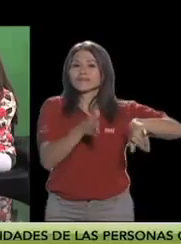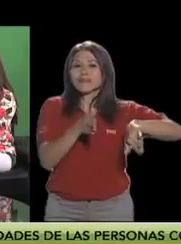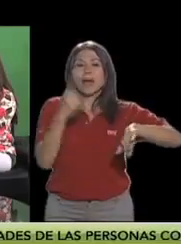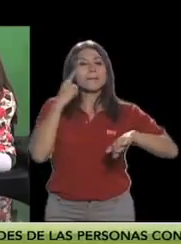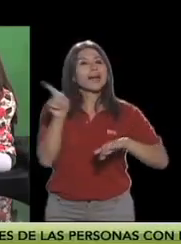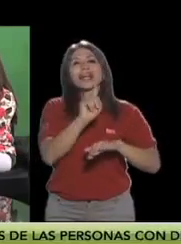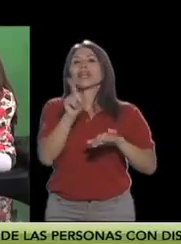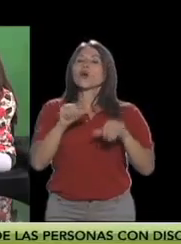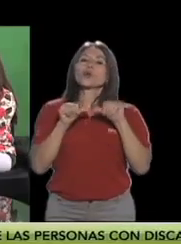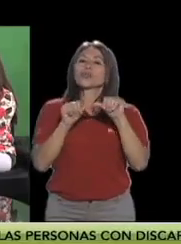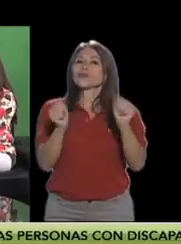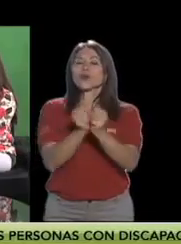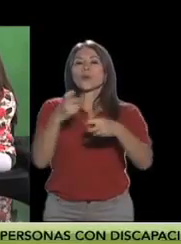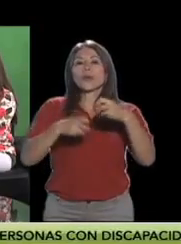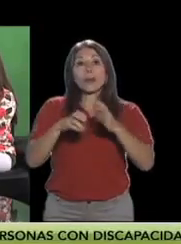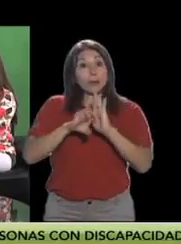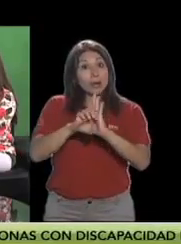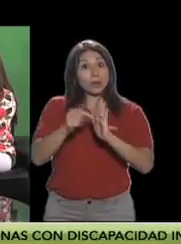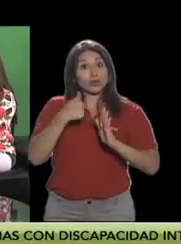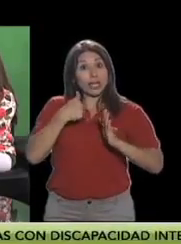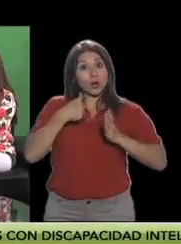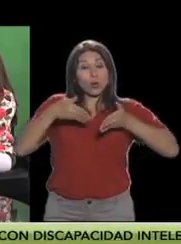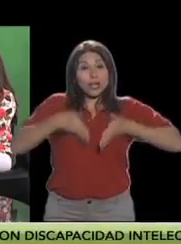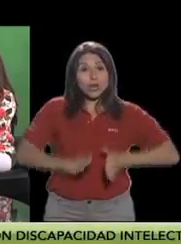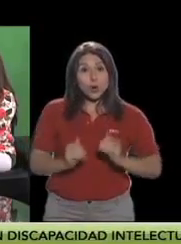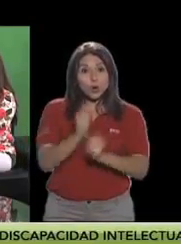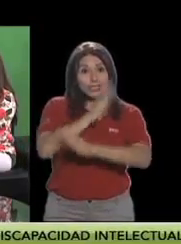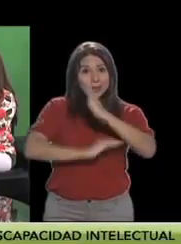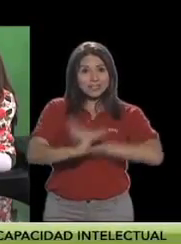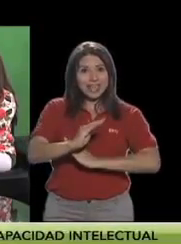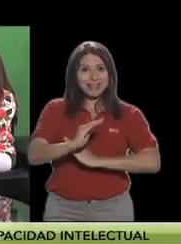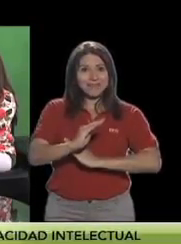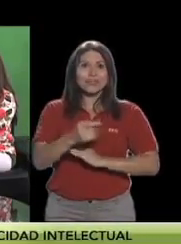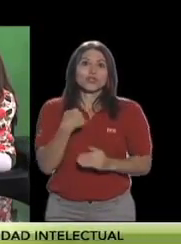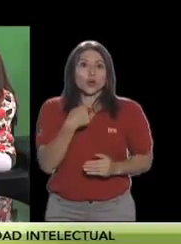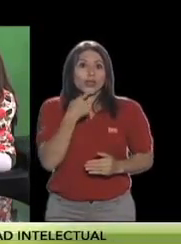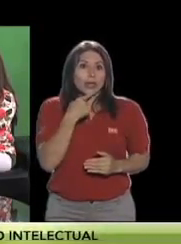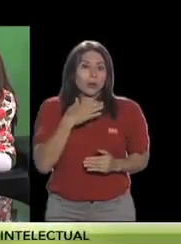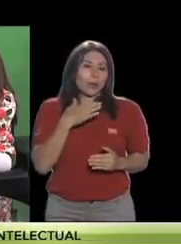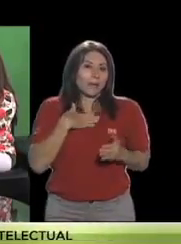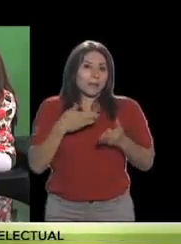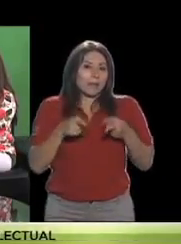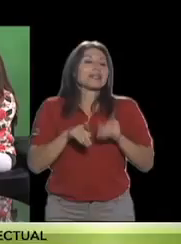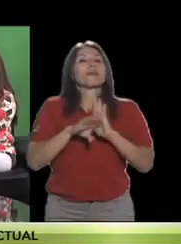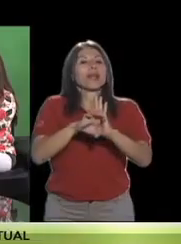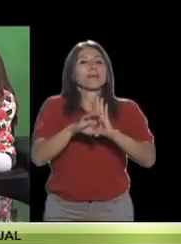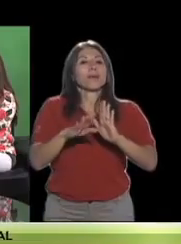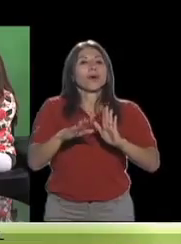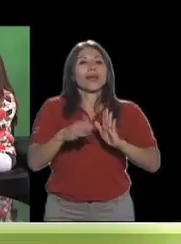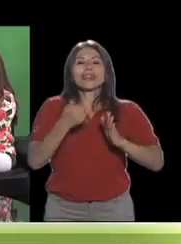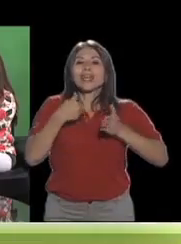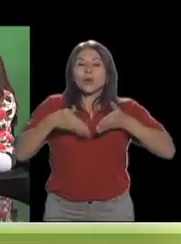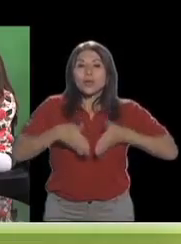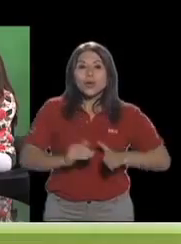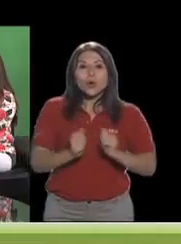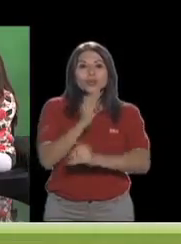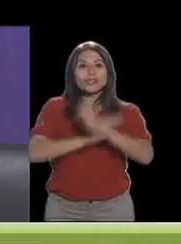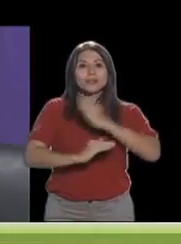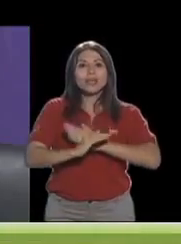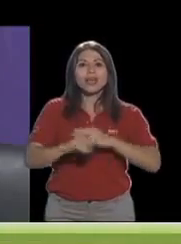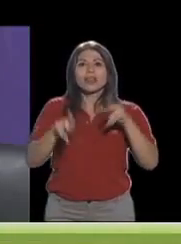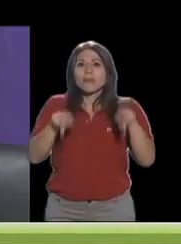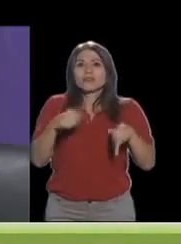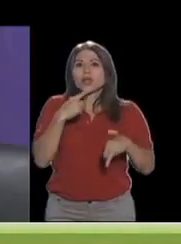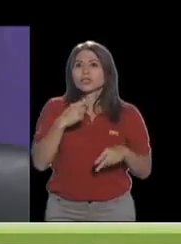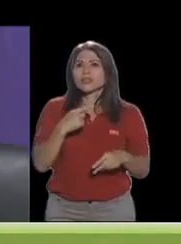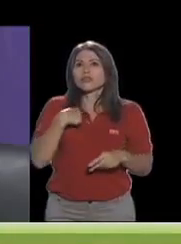entonces tengo un hijo con discapacidad, y yo se lo digo así, ¿verdad? Y a mí me pasa, ¿verdad? Tengo un hijo con discapacidad, me dicen, entonces, ¿qué puedo hacer? Ocupo